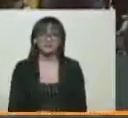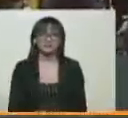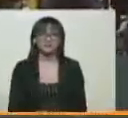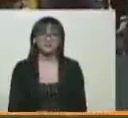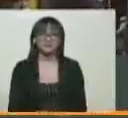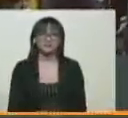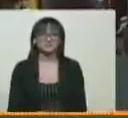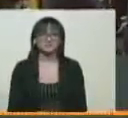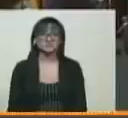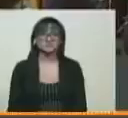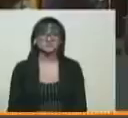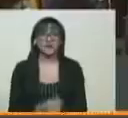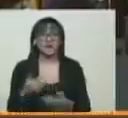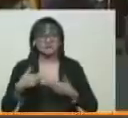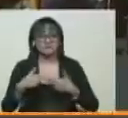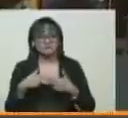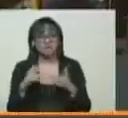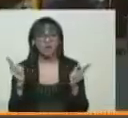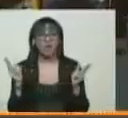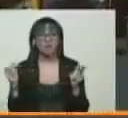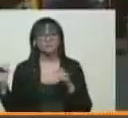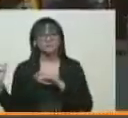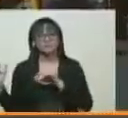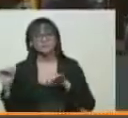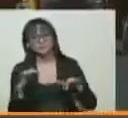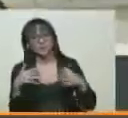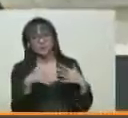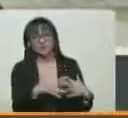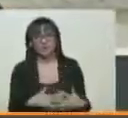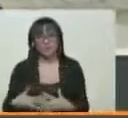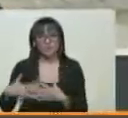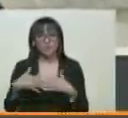Van a abrir las fronteras para que entre el ejército gringo.